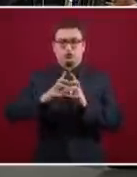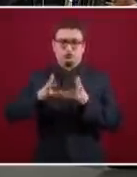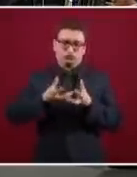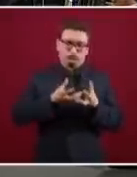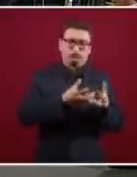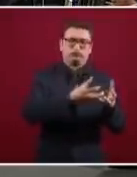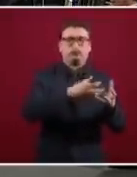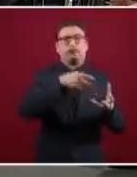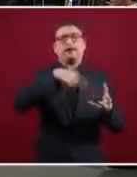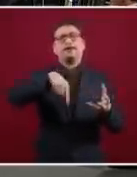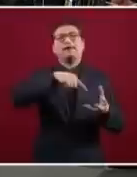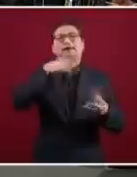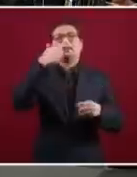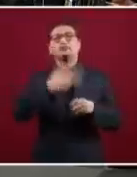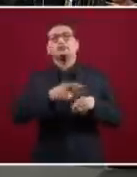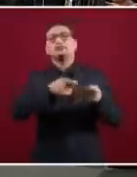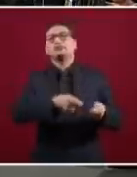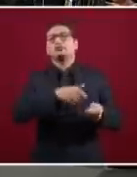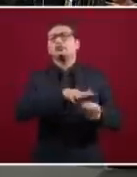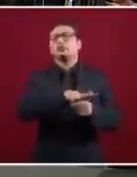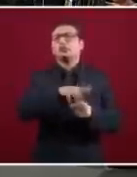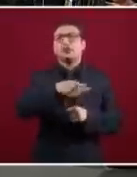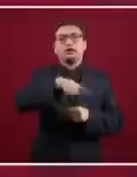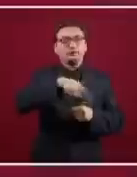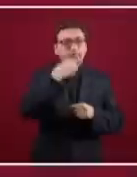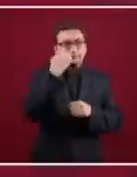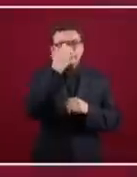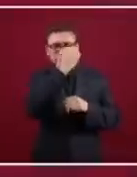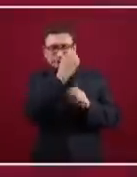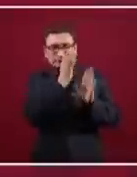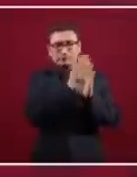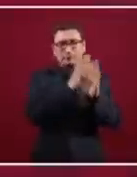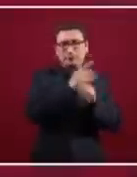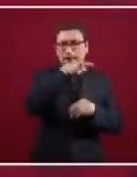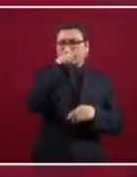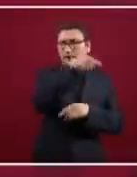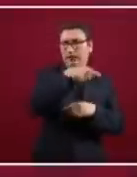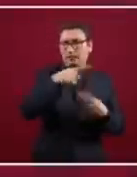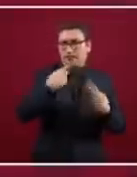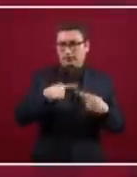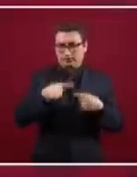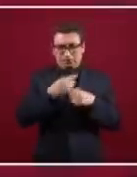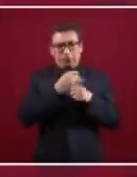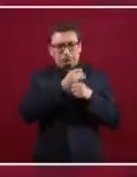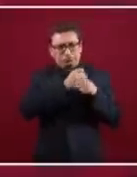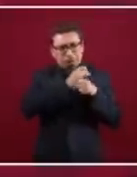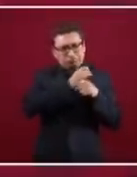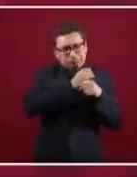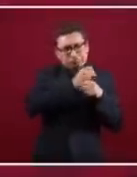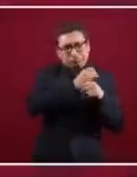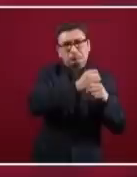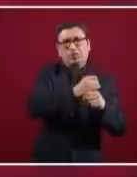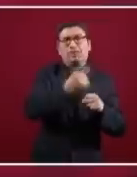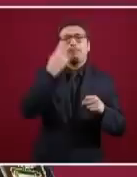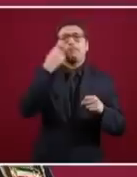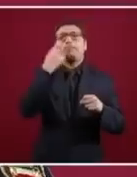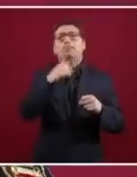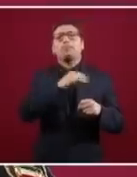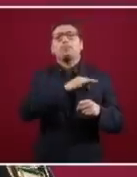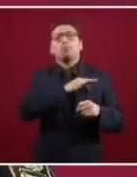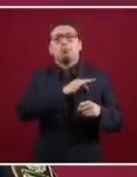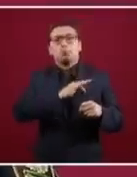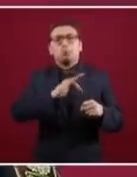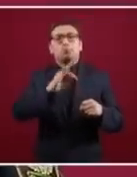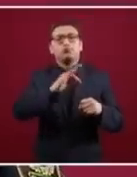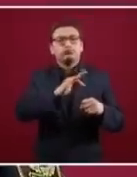que realiza el análisis del blanco que está obteniendo información para poder realizar